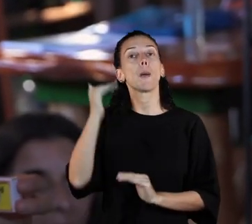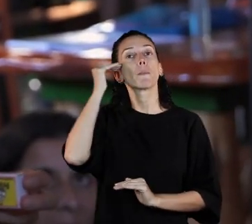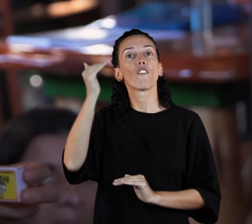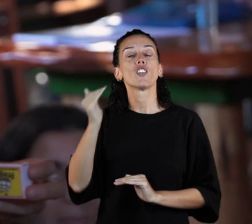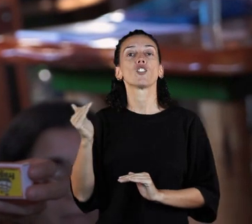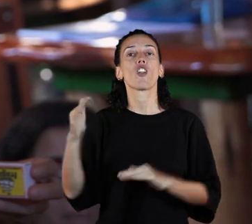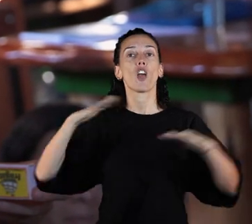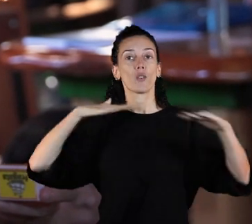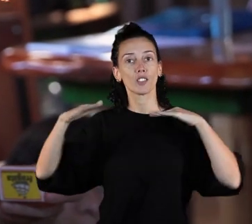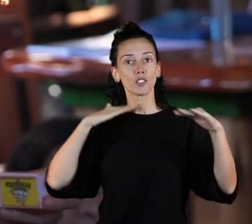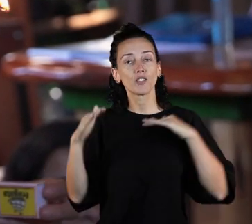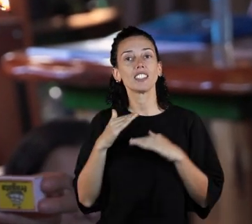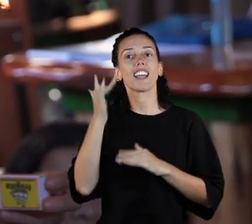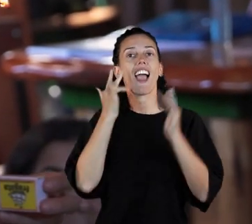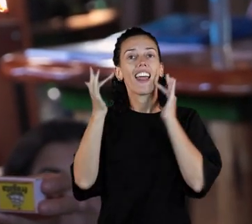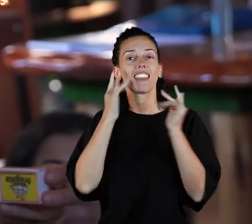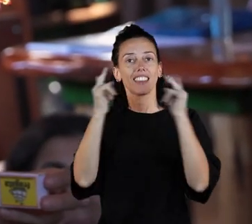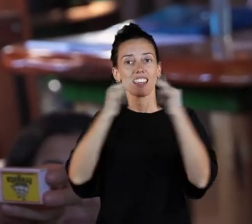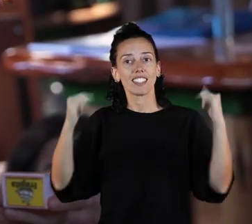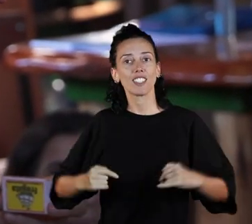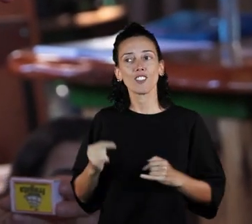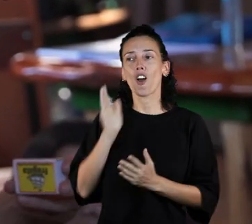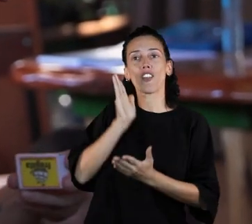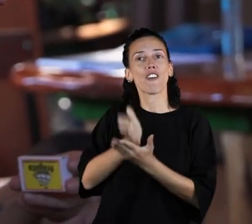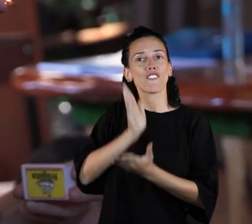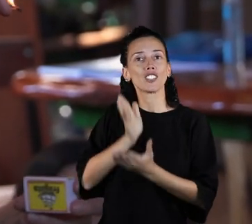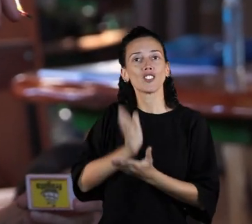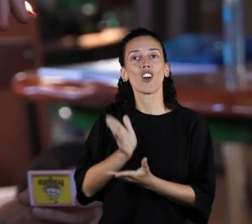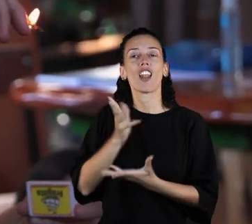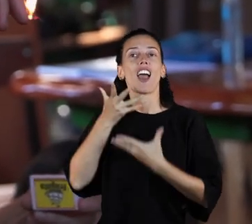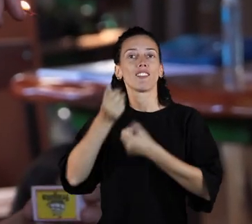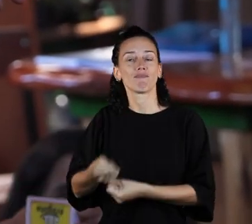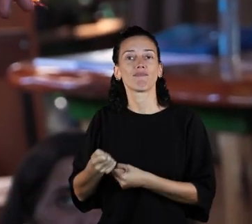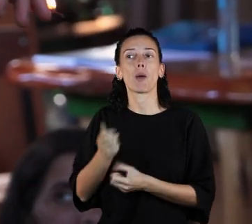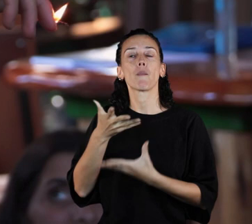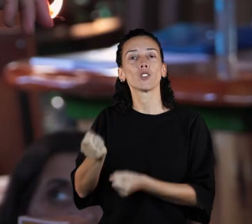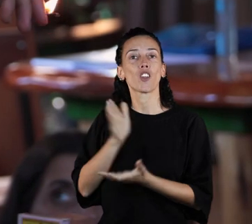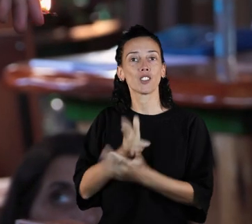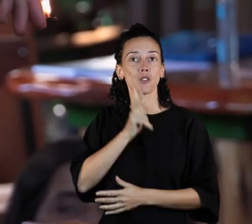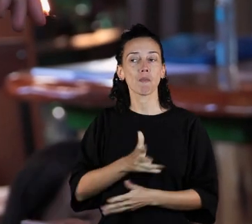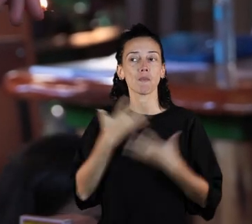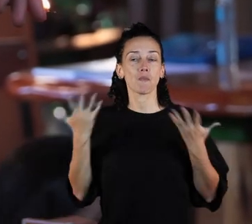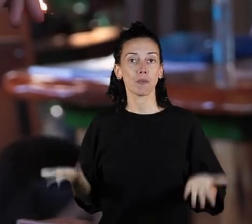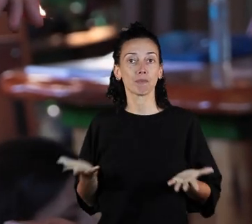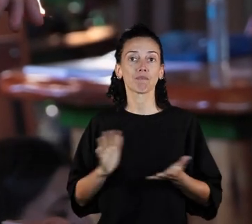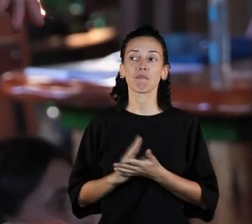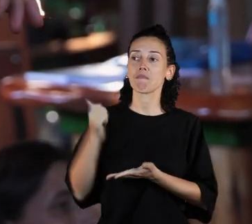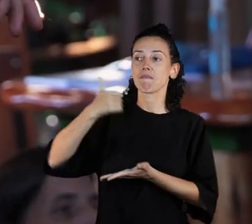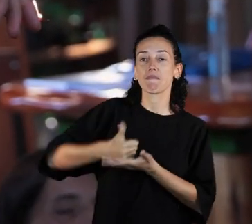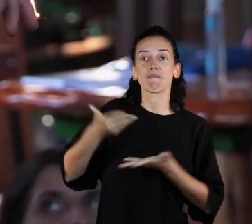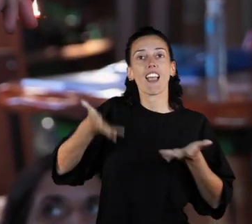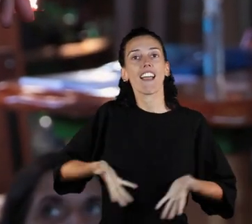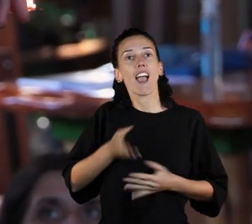profesora de educación física, artista de circo, defensora de los derechos humanos y bueno, estamos